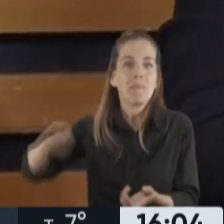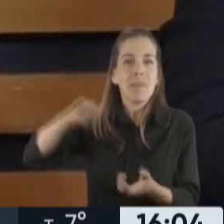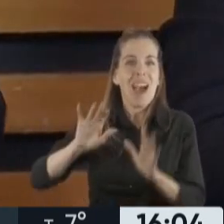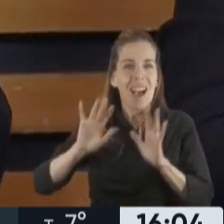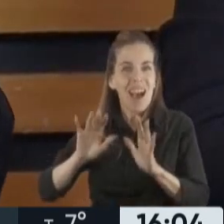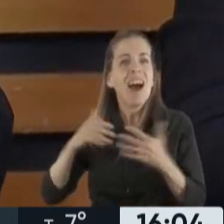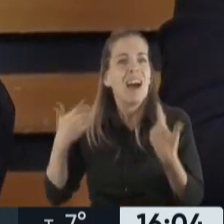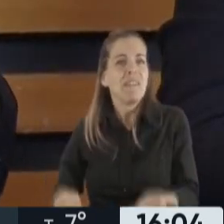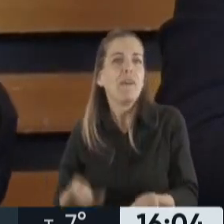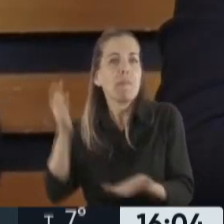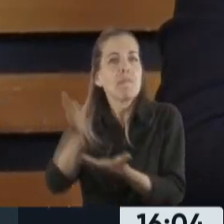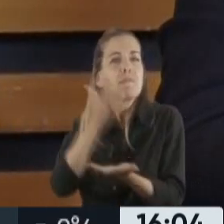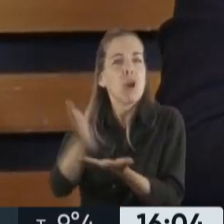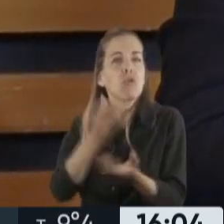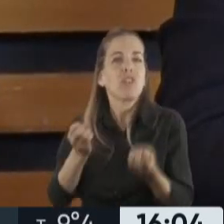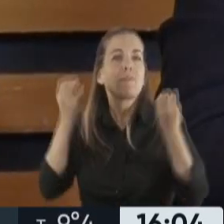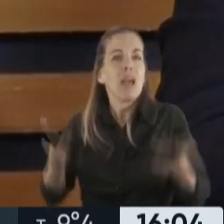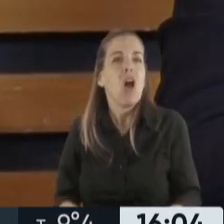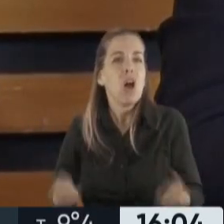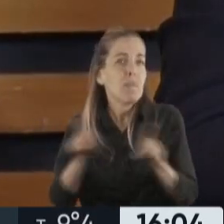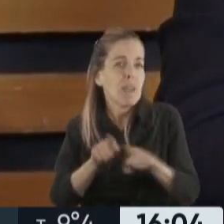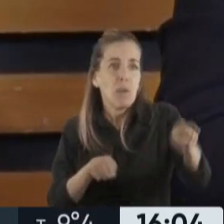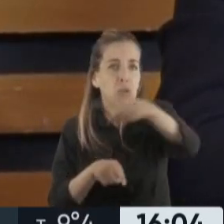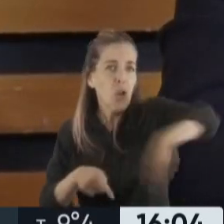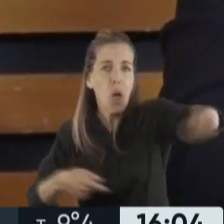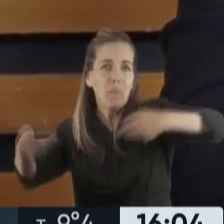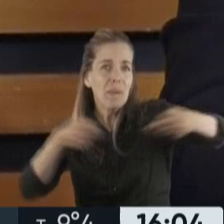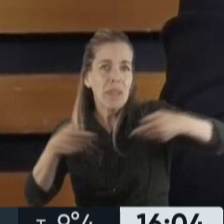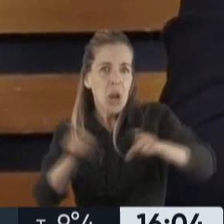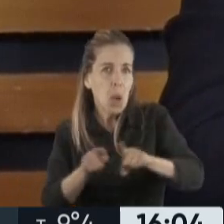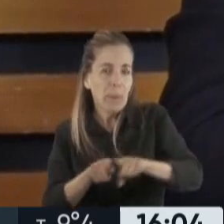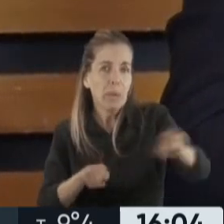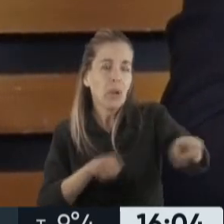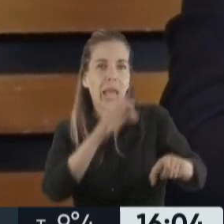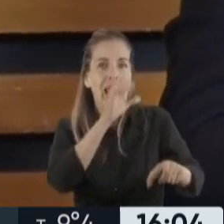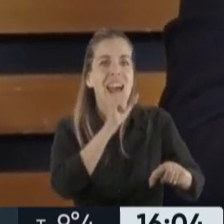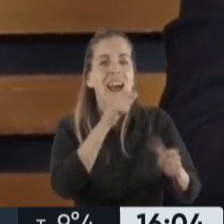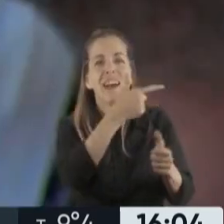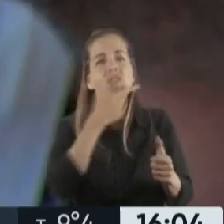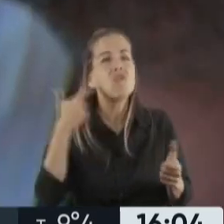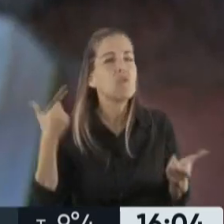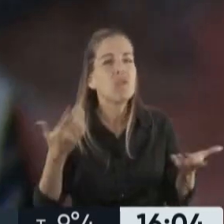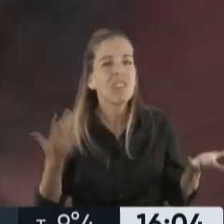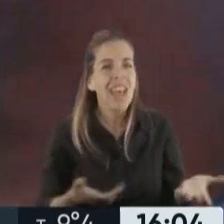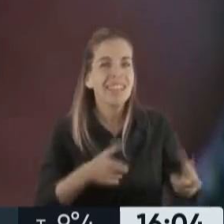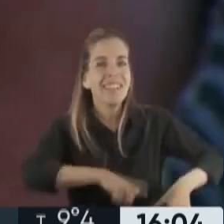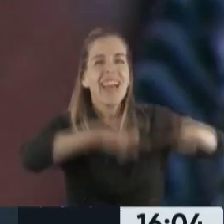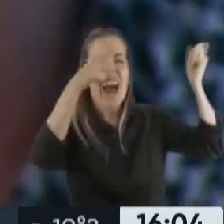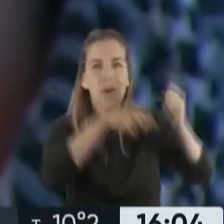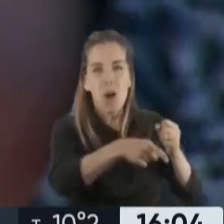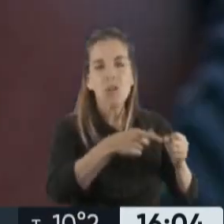es lo que me pidieron todos. El que tiene las naranjas más dulces de la Argentina, según me dijo el